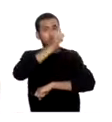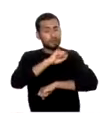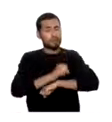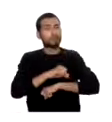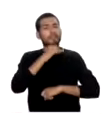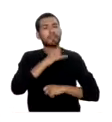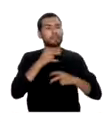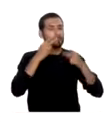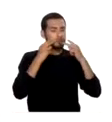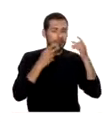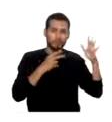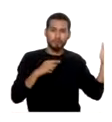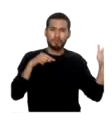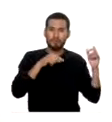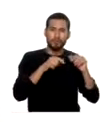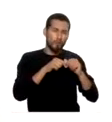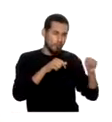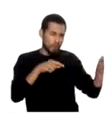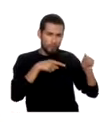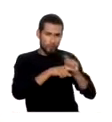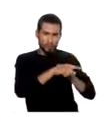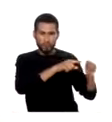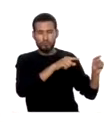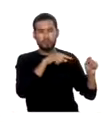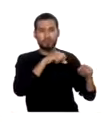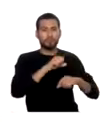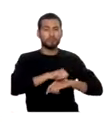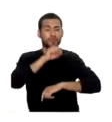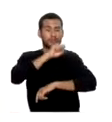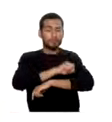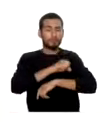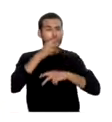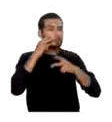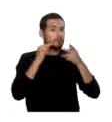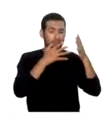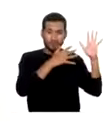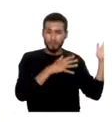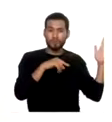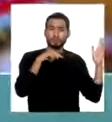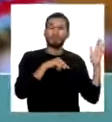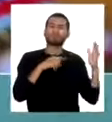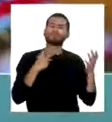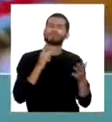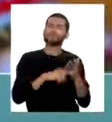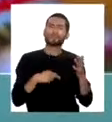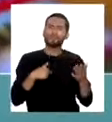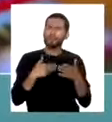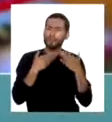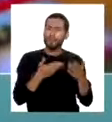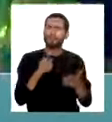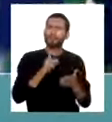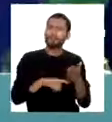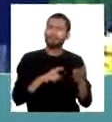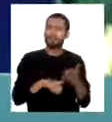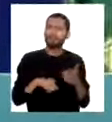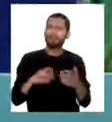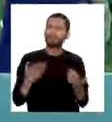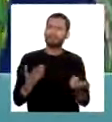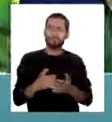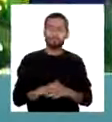país. Centros poblados rurales de sierra y selva del país. Y cuyo objetivo fundamental de estos proyectos